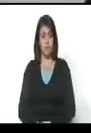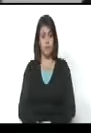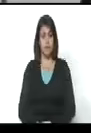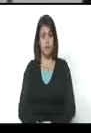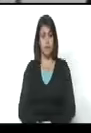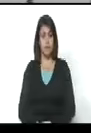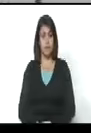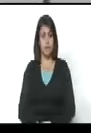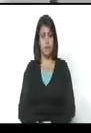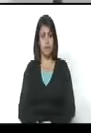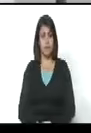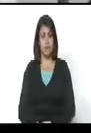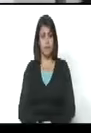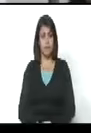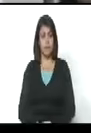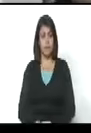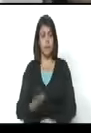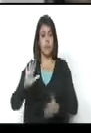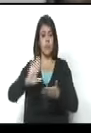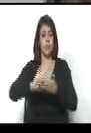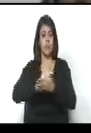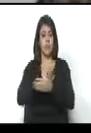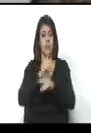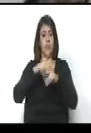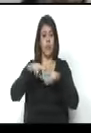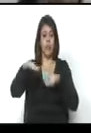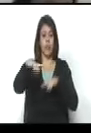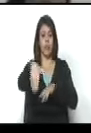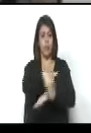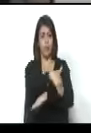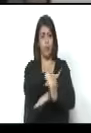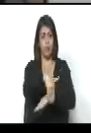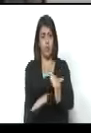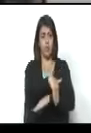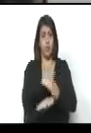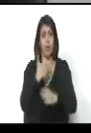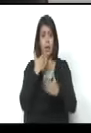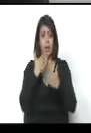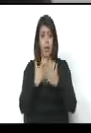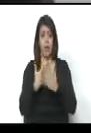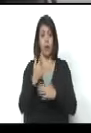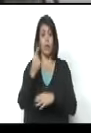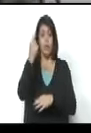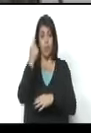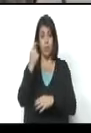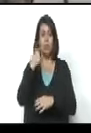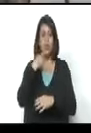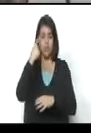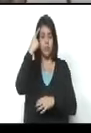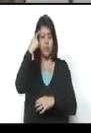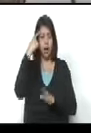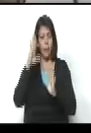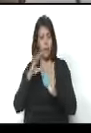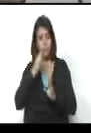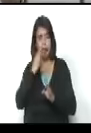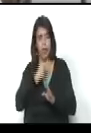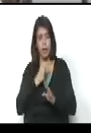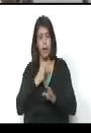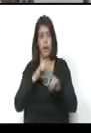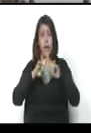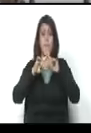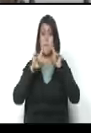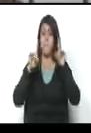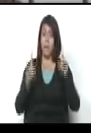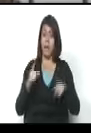vean ustedes, se habían acabado los niños de la calle. Le agradezco a ese diputado que por lo menos lo reconoció, pero